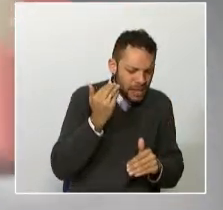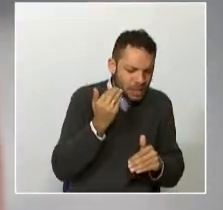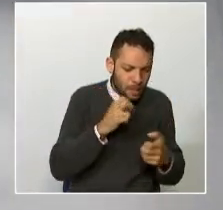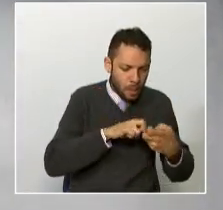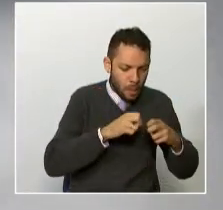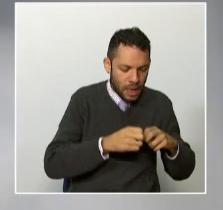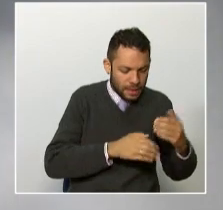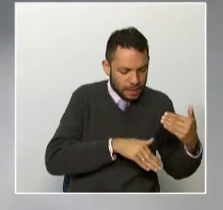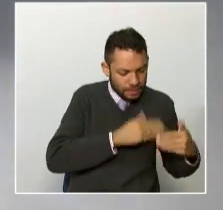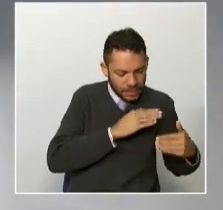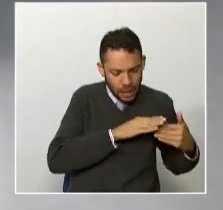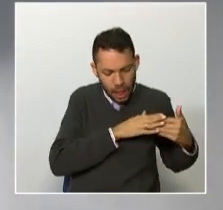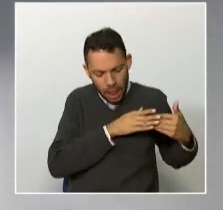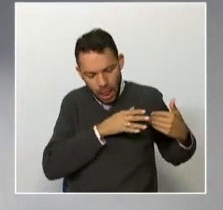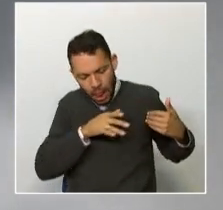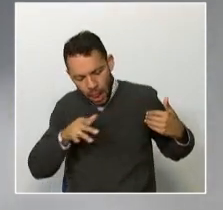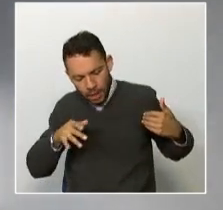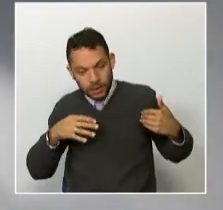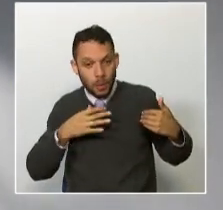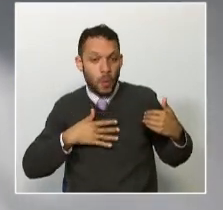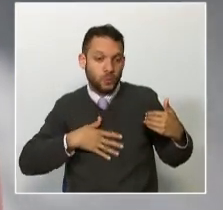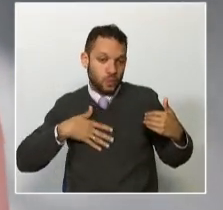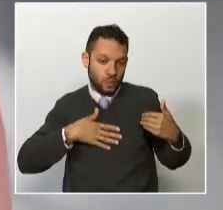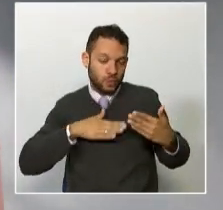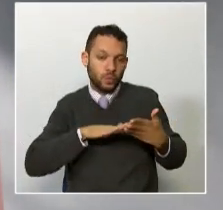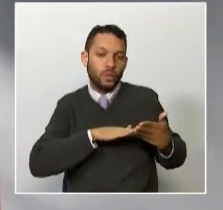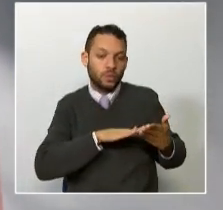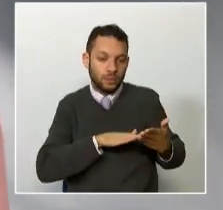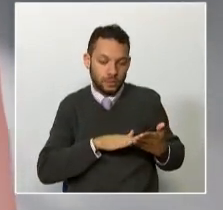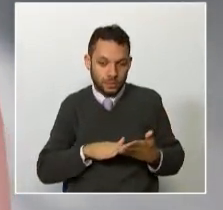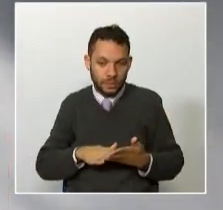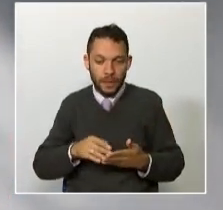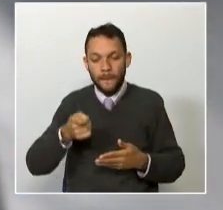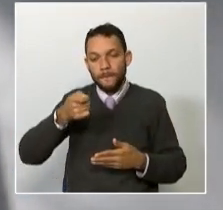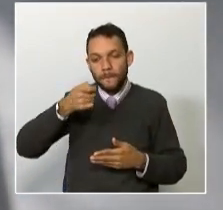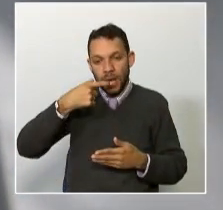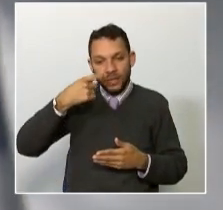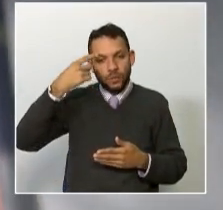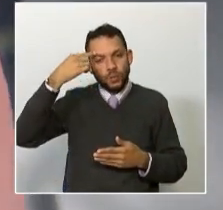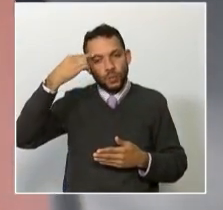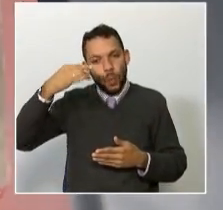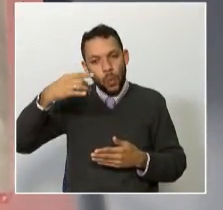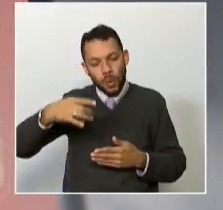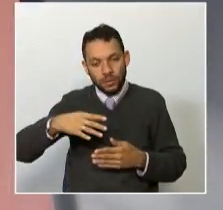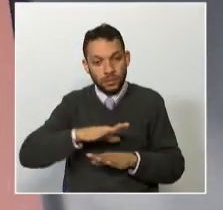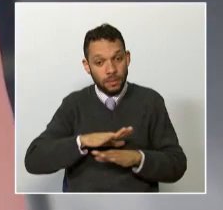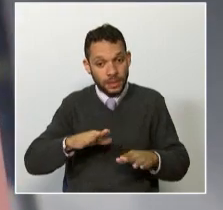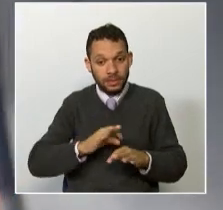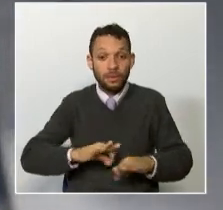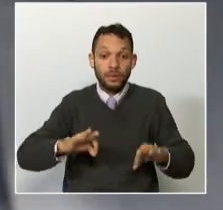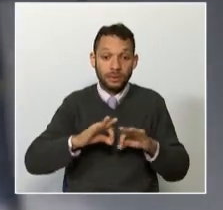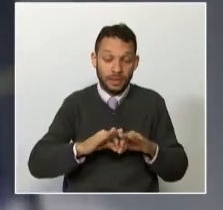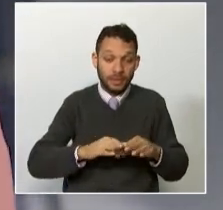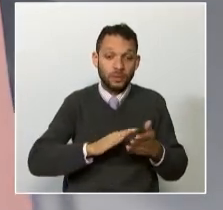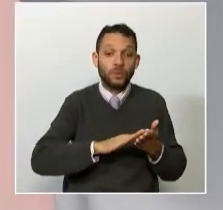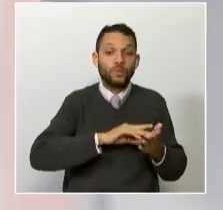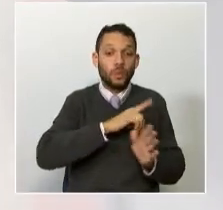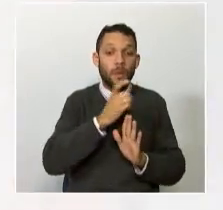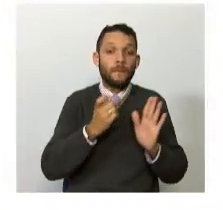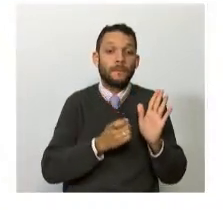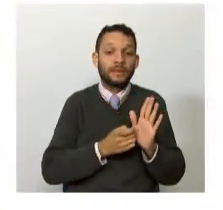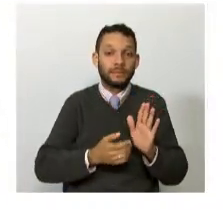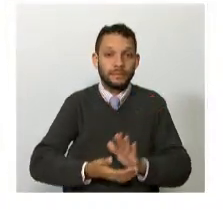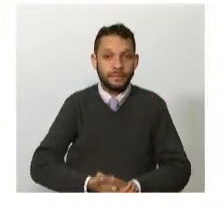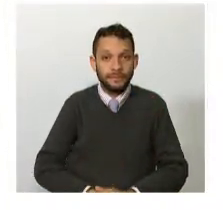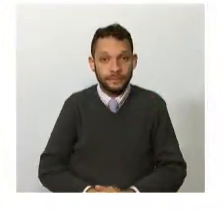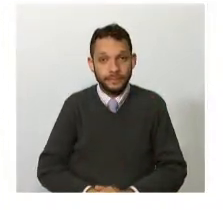le pudimos haber mandado un analgésico para el dolor de cabeza. Nada pasa. Hay que buscar el origen del problema. Ya regresamos.